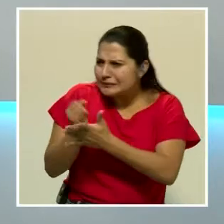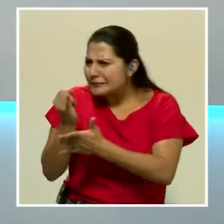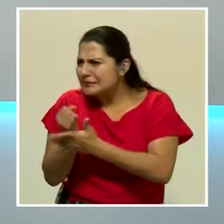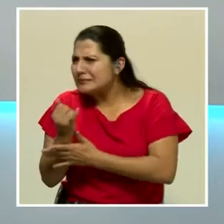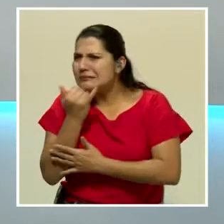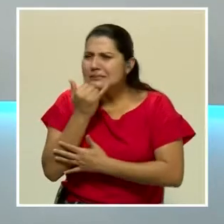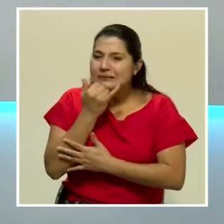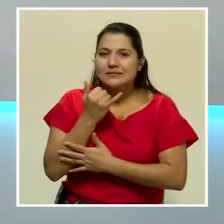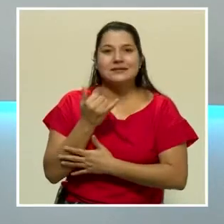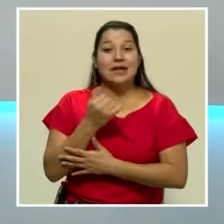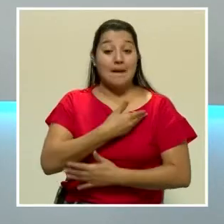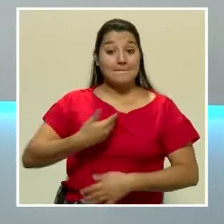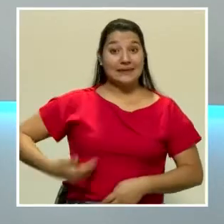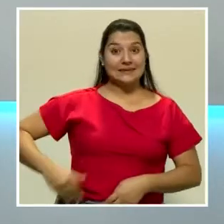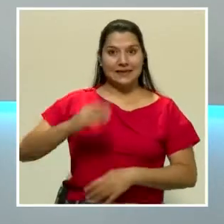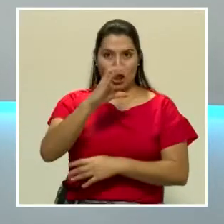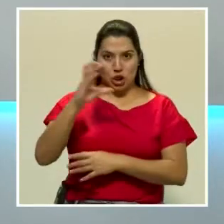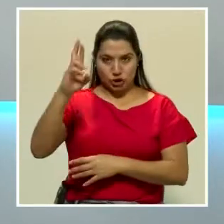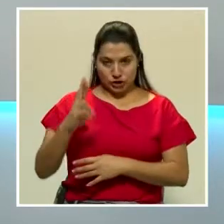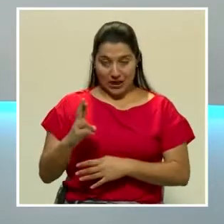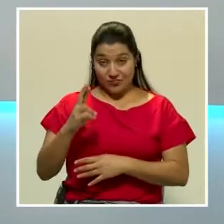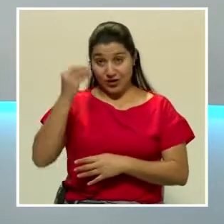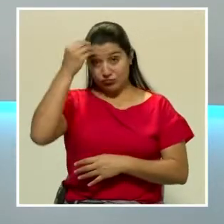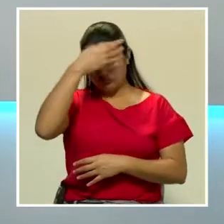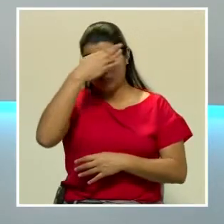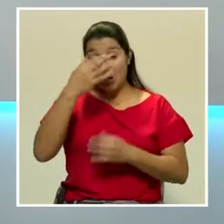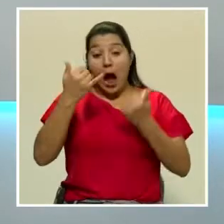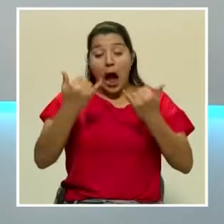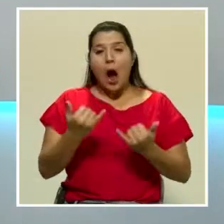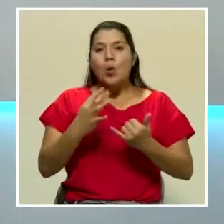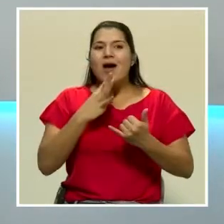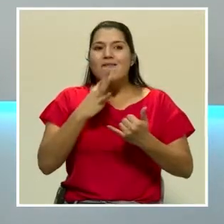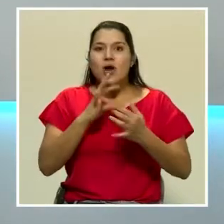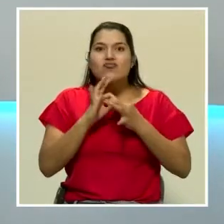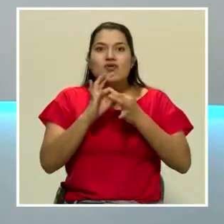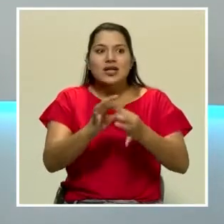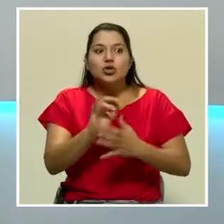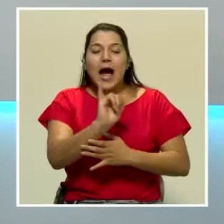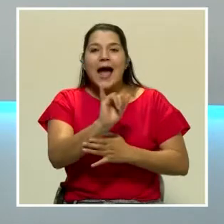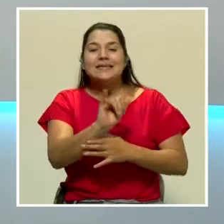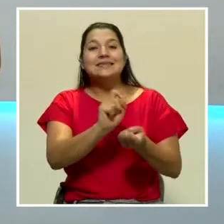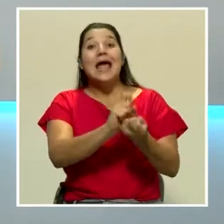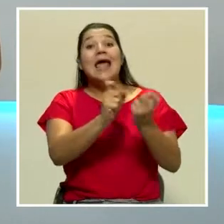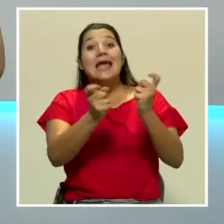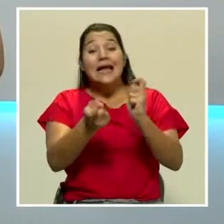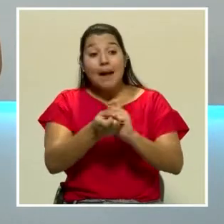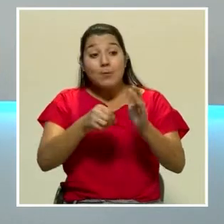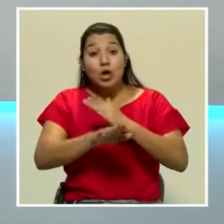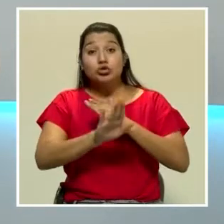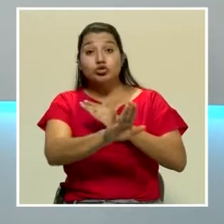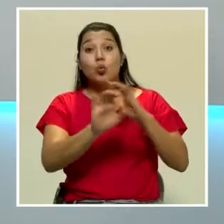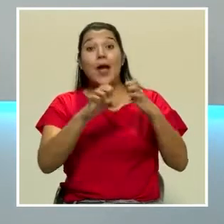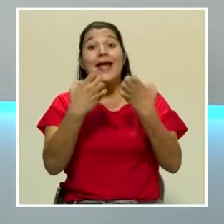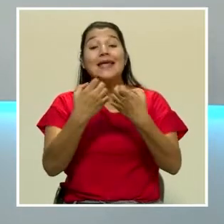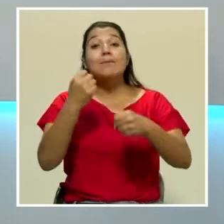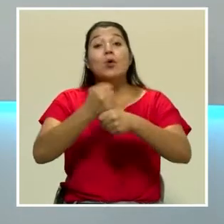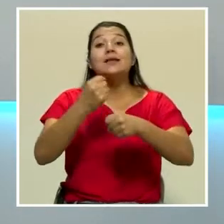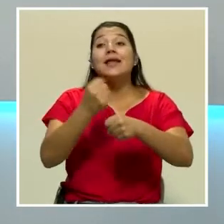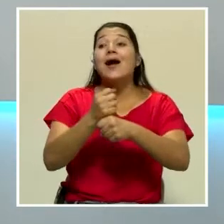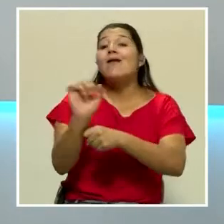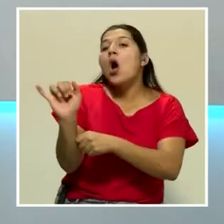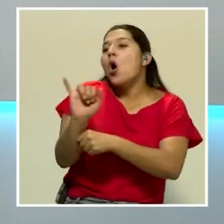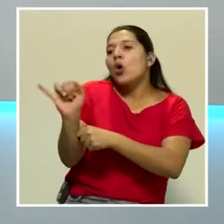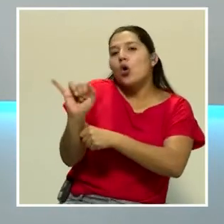el presidente de la República, Carlos Alvarado, se refiere a todo este cambio en su gabinete como un refrescamiento. Fueron